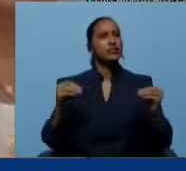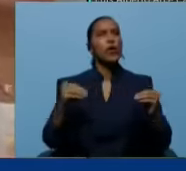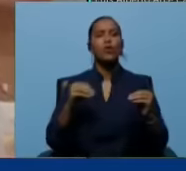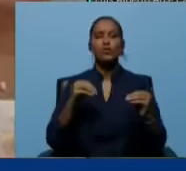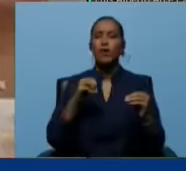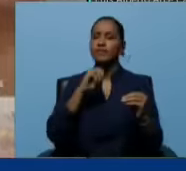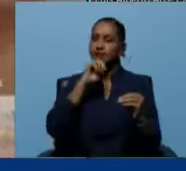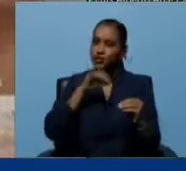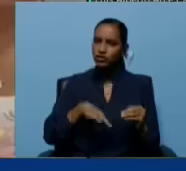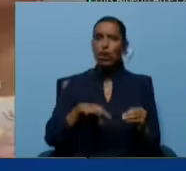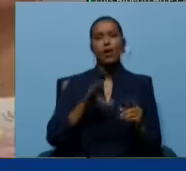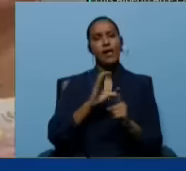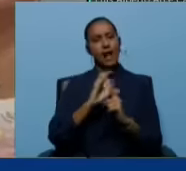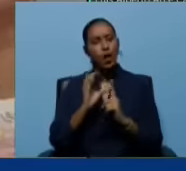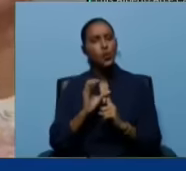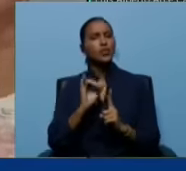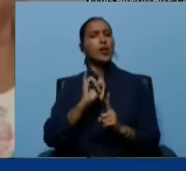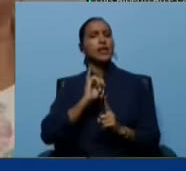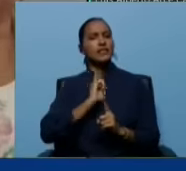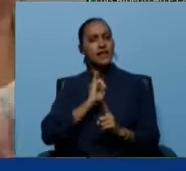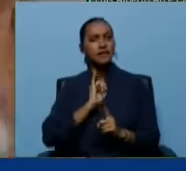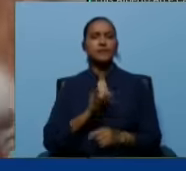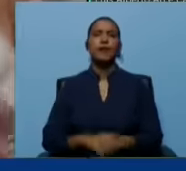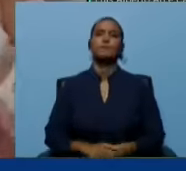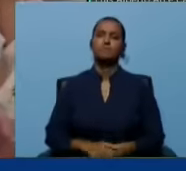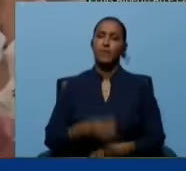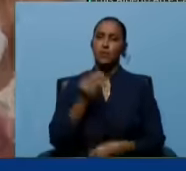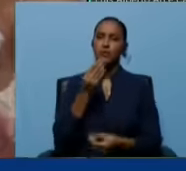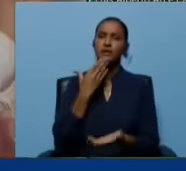Andes. Muchas gracias.